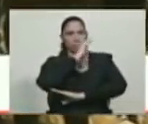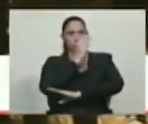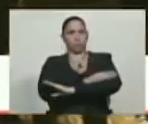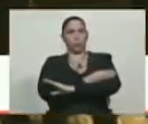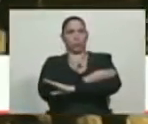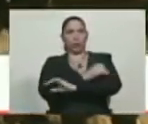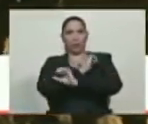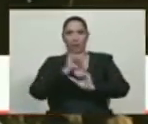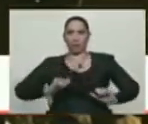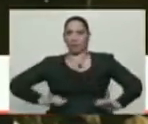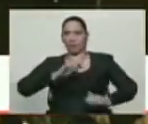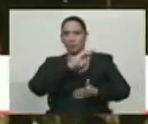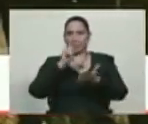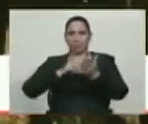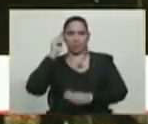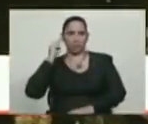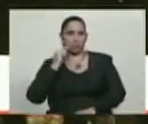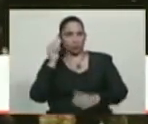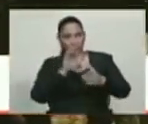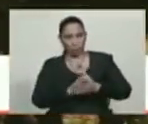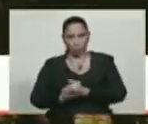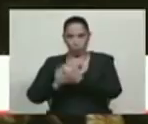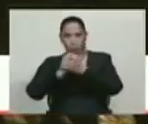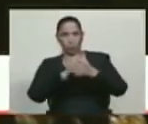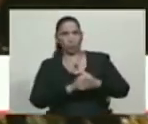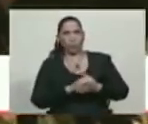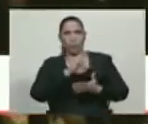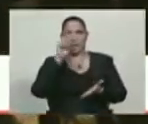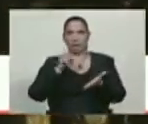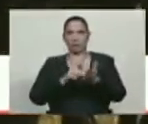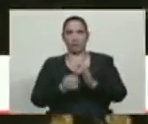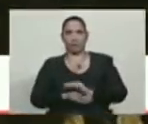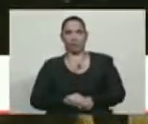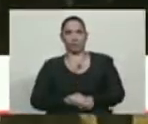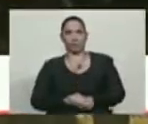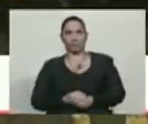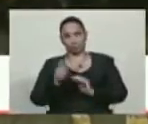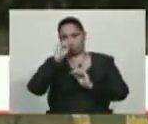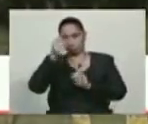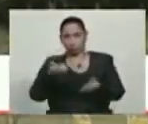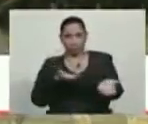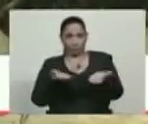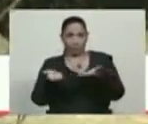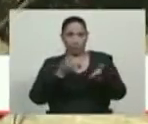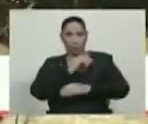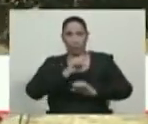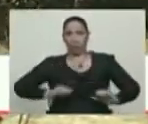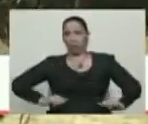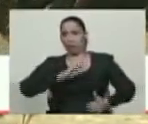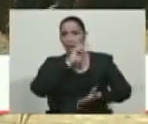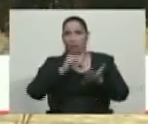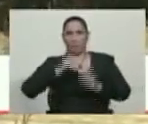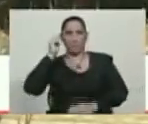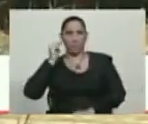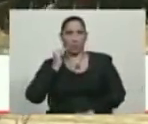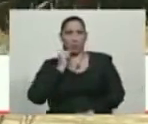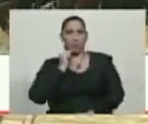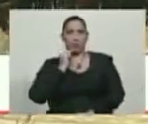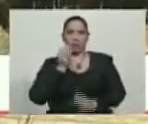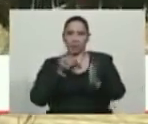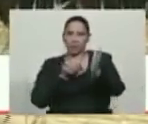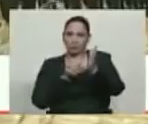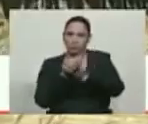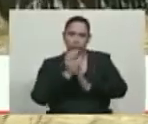Fuerza Armada para la cohesión y la unidad nacional. Puesta al servicio la Guardia Nacional Bolivariana en